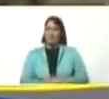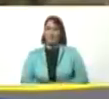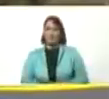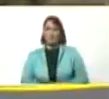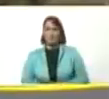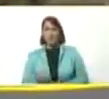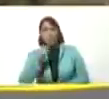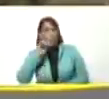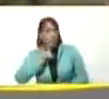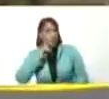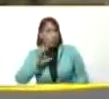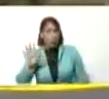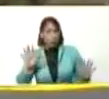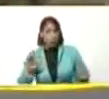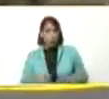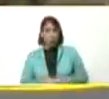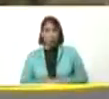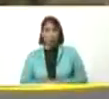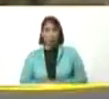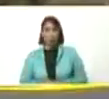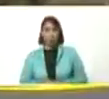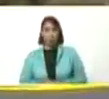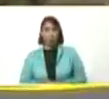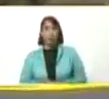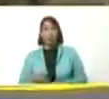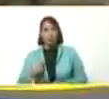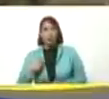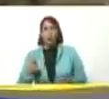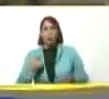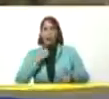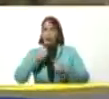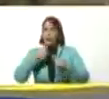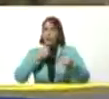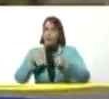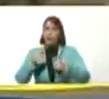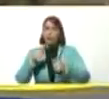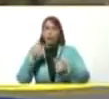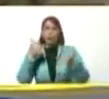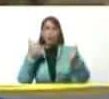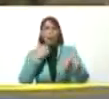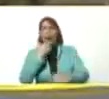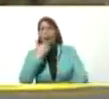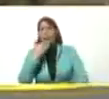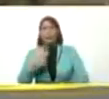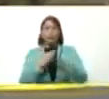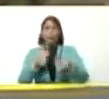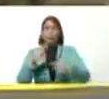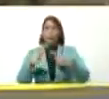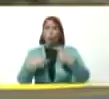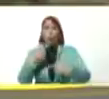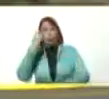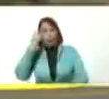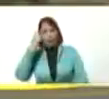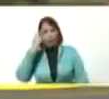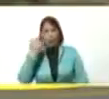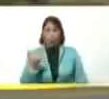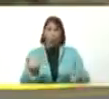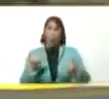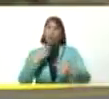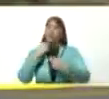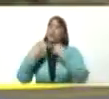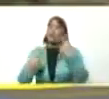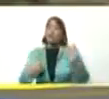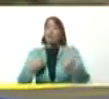¿O miento? Yo me entrevisto casi todos los días. Ahorita me voy a entrevistar con una delegación árabe que me está esperando en